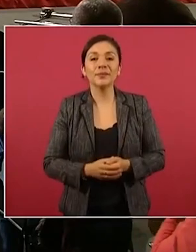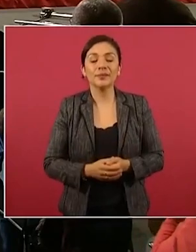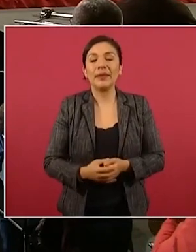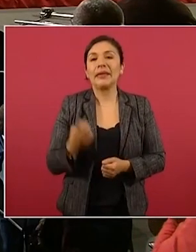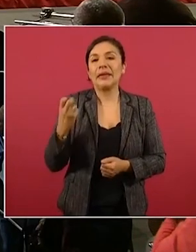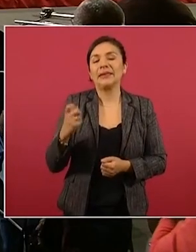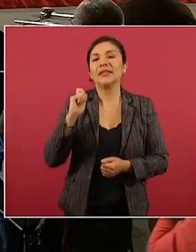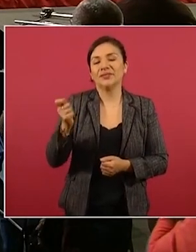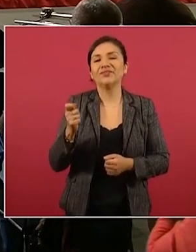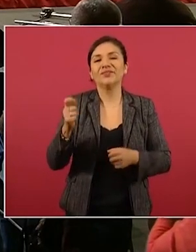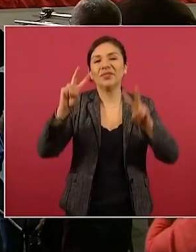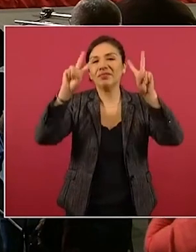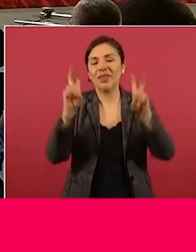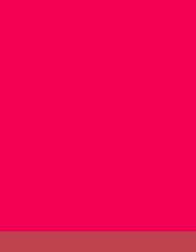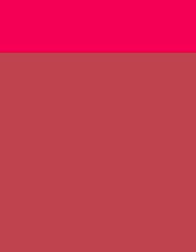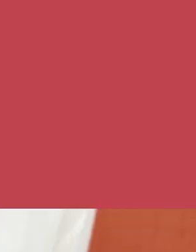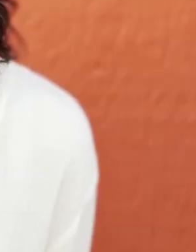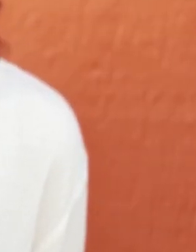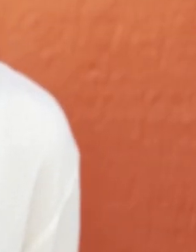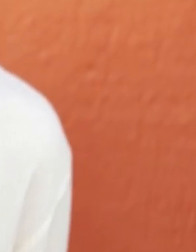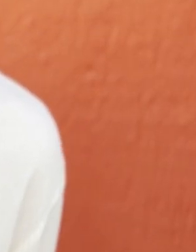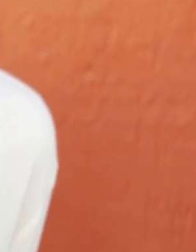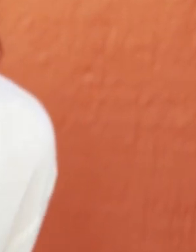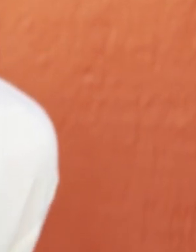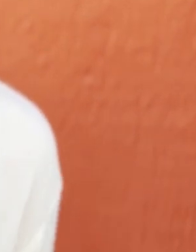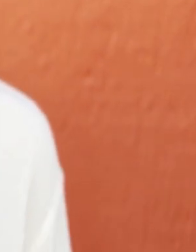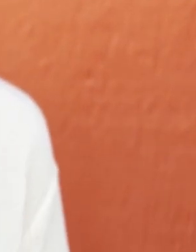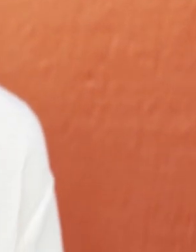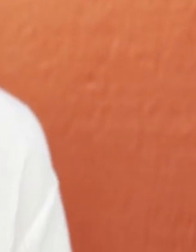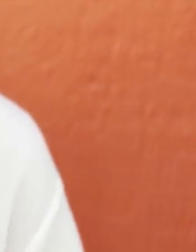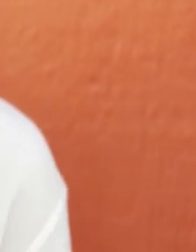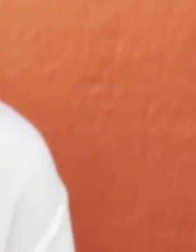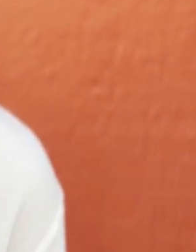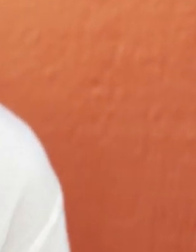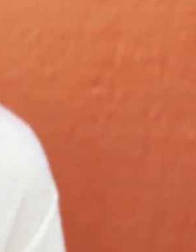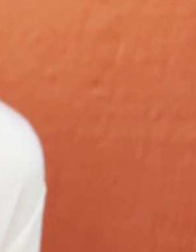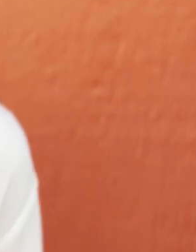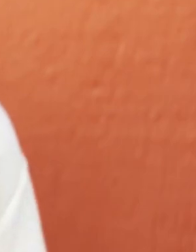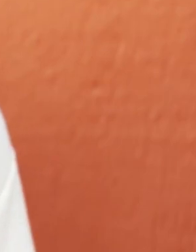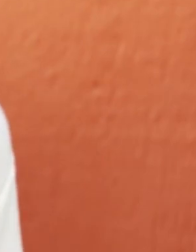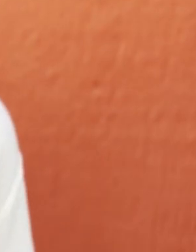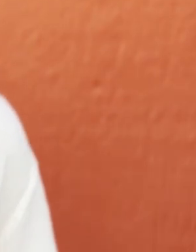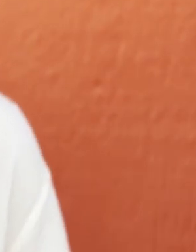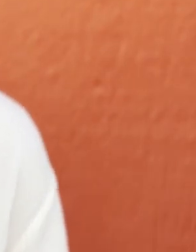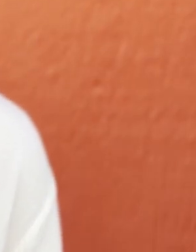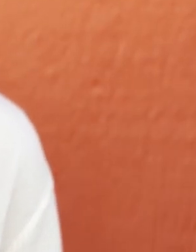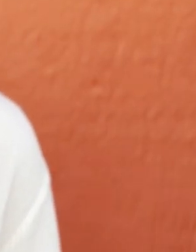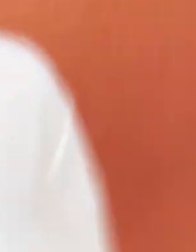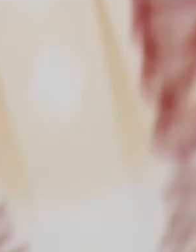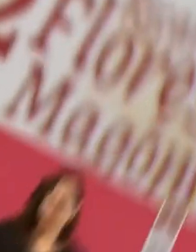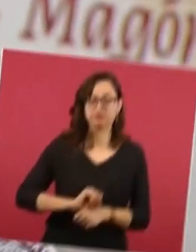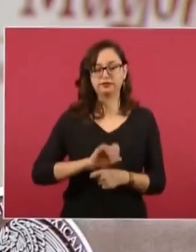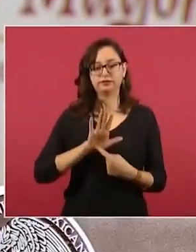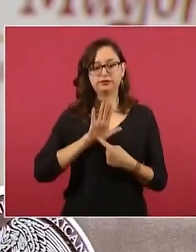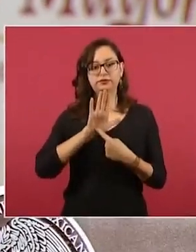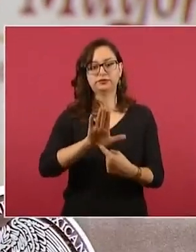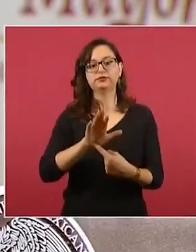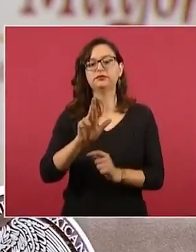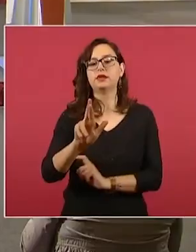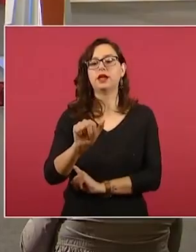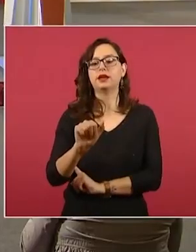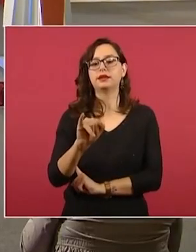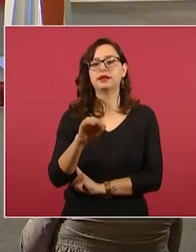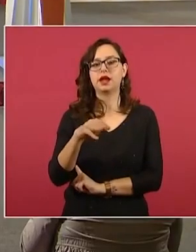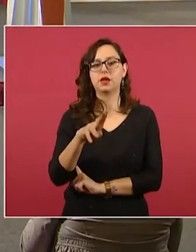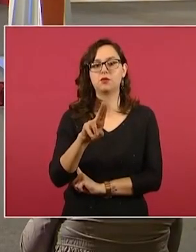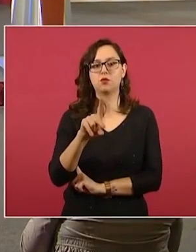Quién es Quién en las mentiras de la semana. Y los invito a ver el resumen del Quién es Quién en las mentiras de la semana. Raimundo Riva